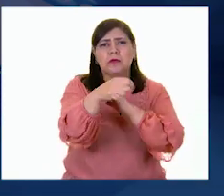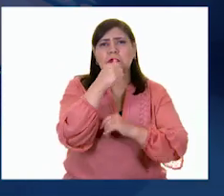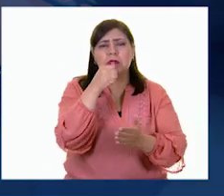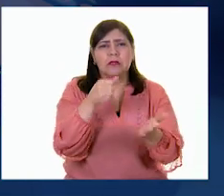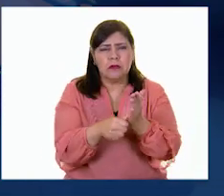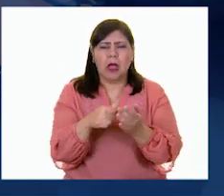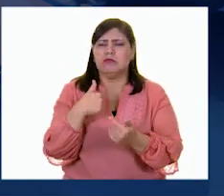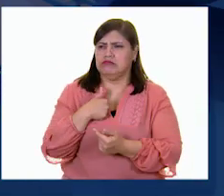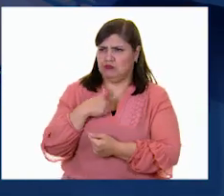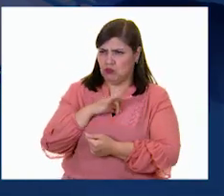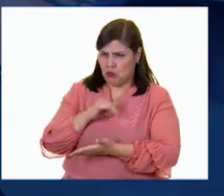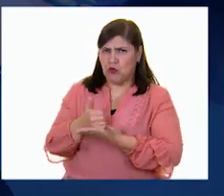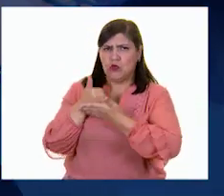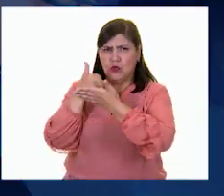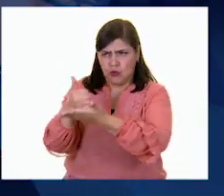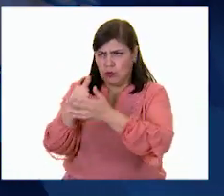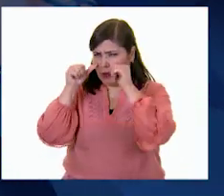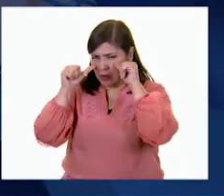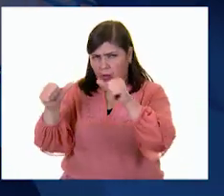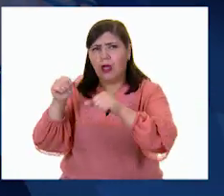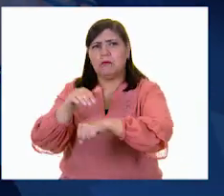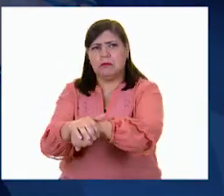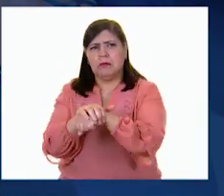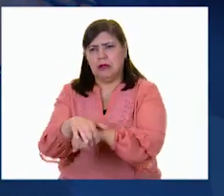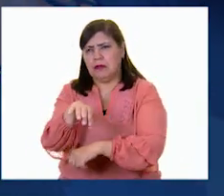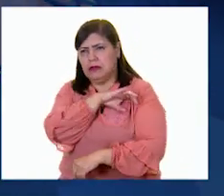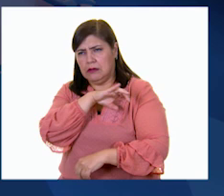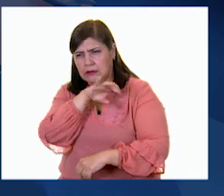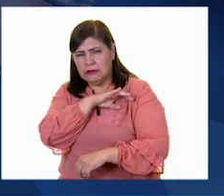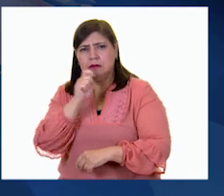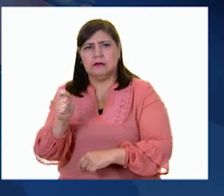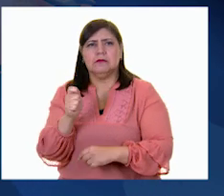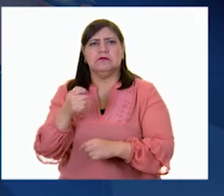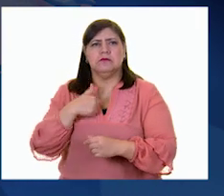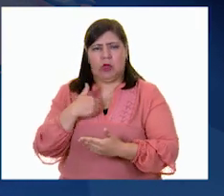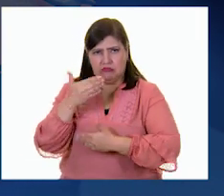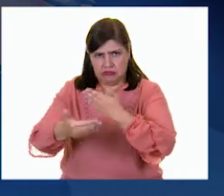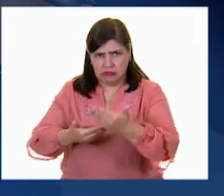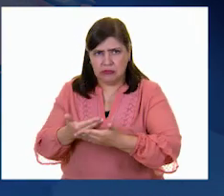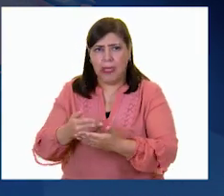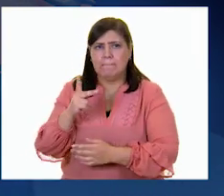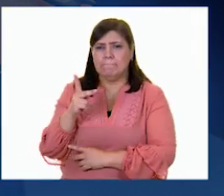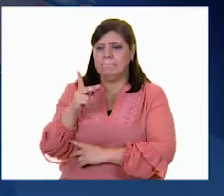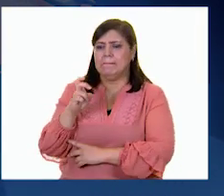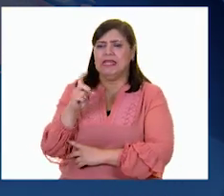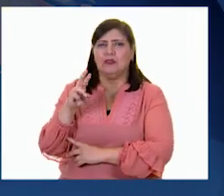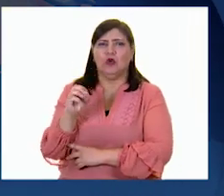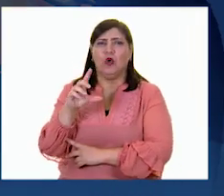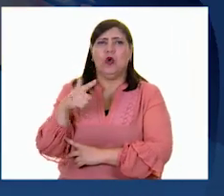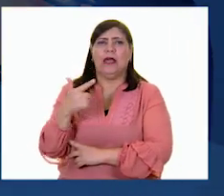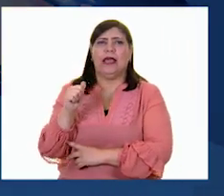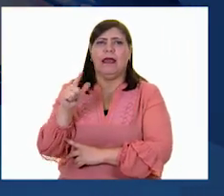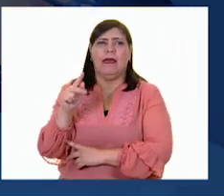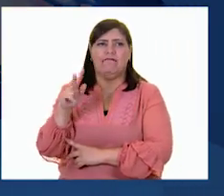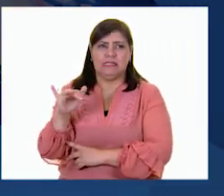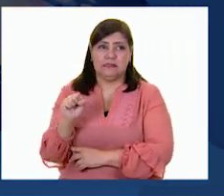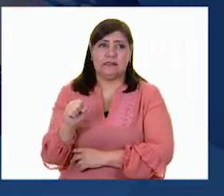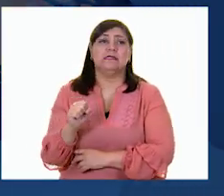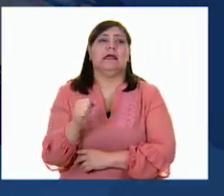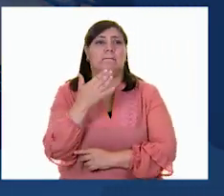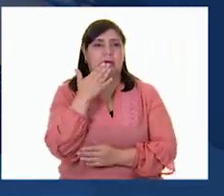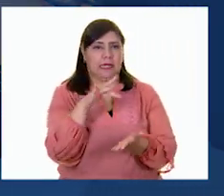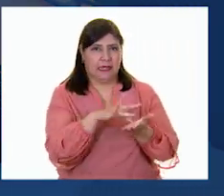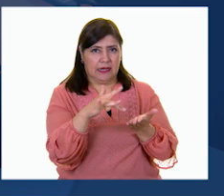las órdenes de usted como siempre, afectísimo amigo y seguro servidor, Pedro Galaviz. Gracias,